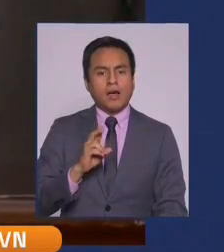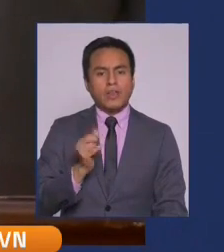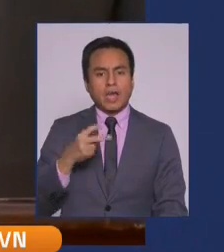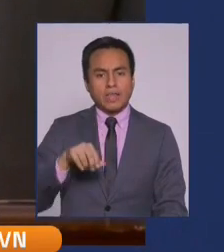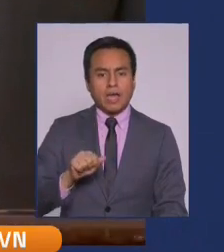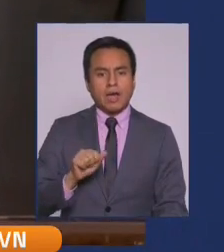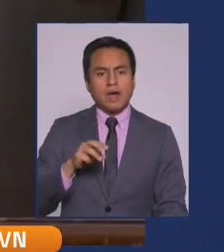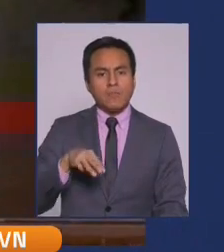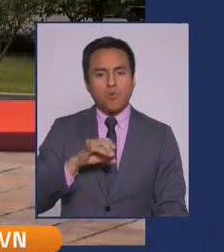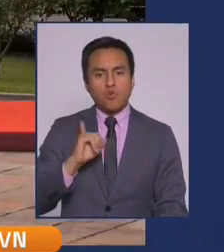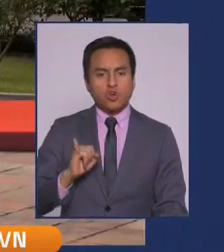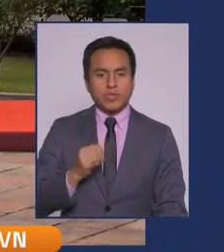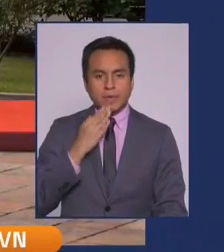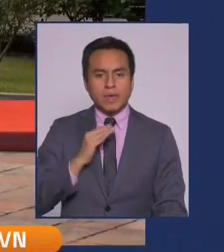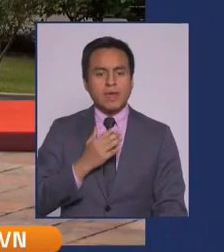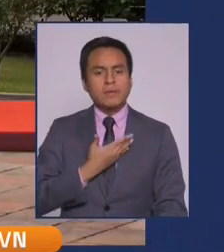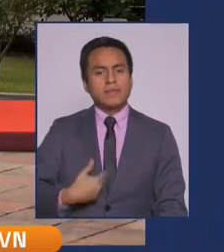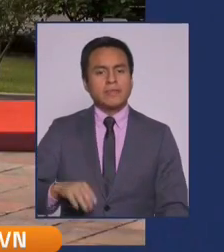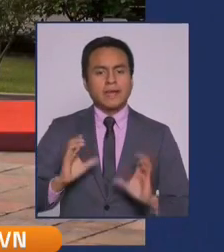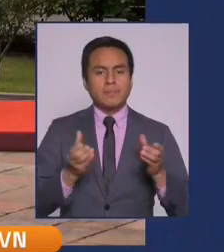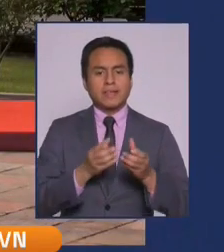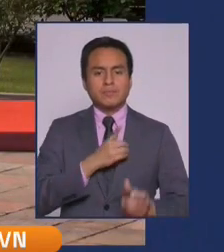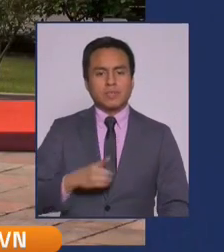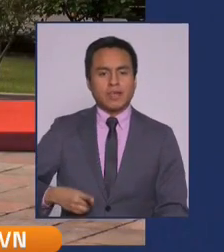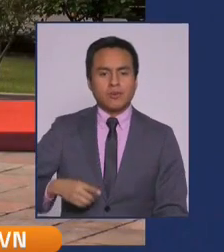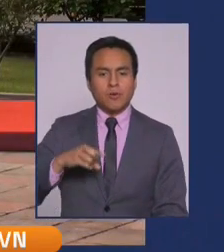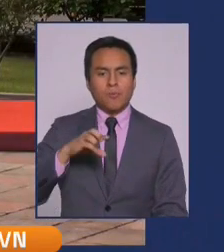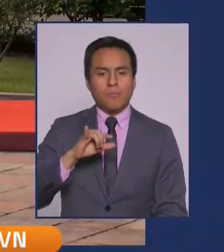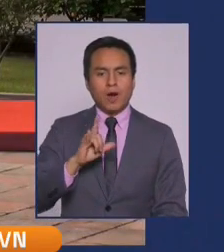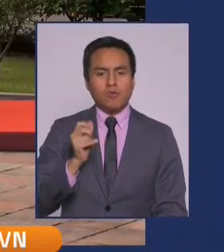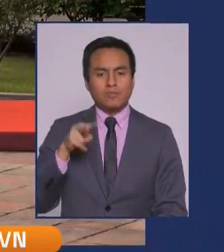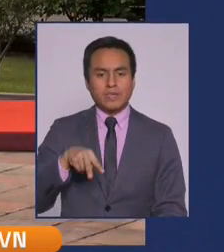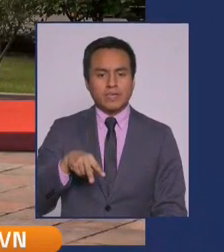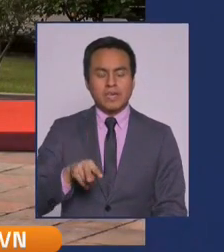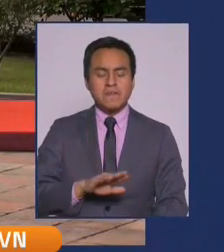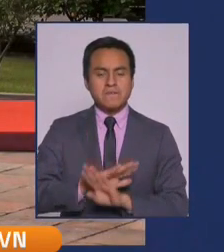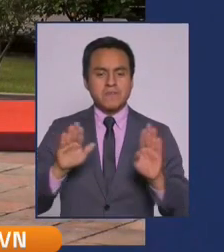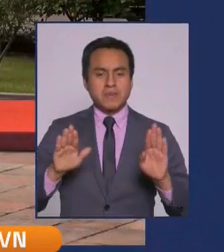la forma, ¿ya? La forma en que se dio esto. ¿Cuántos años lleva?